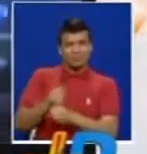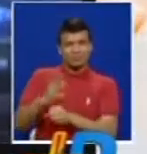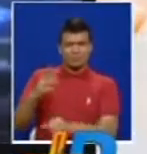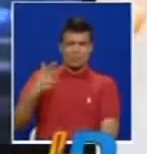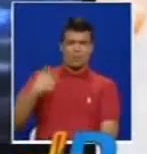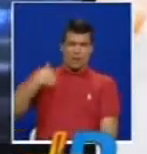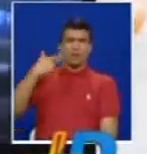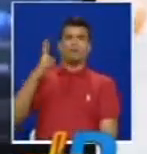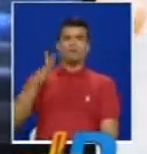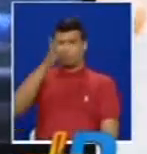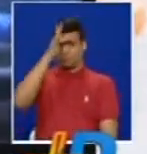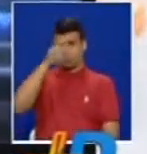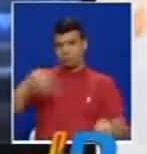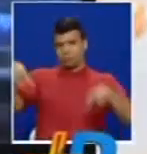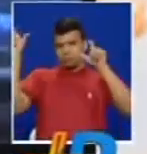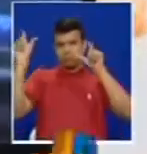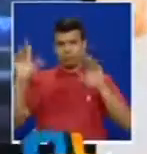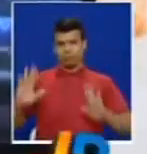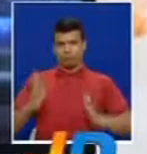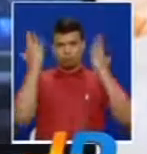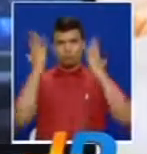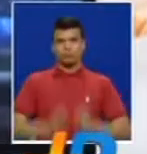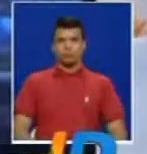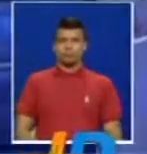quien se recupera en una de las clínicas de la ciudad.